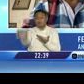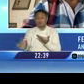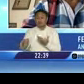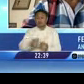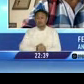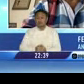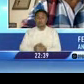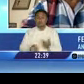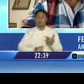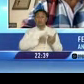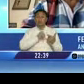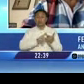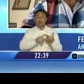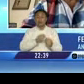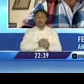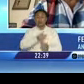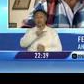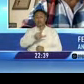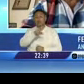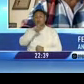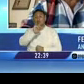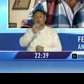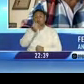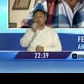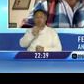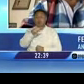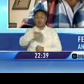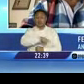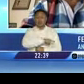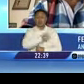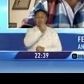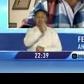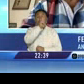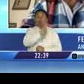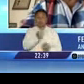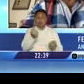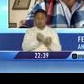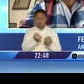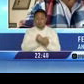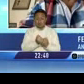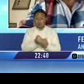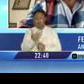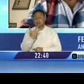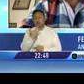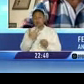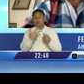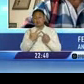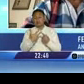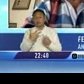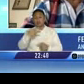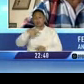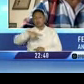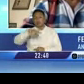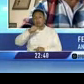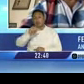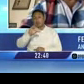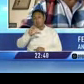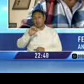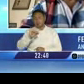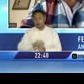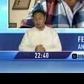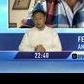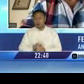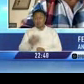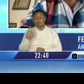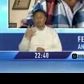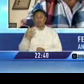fue Lisa Maldonado, se representó por el sur. El tercero, que fue Paco Moncayo, principalmente por las parroquias. Y el